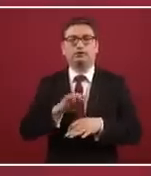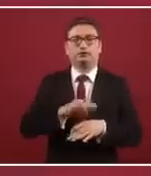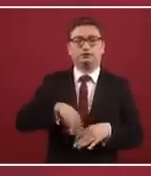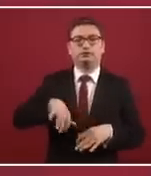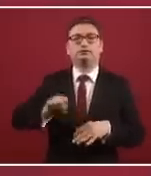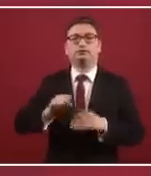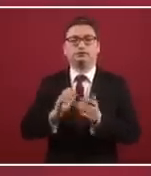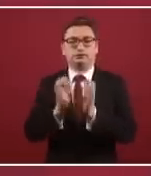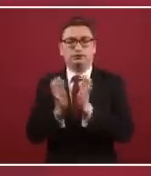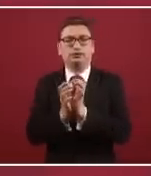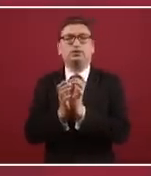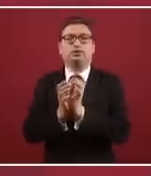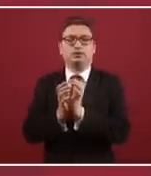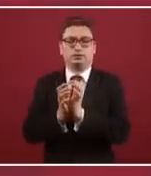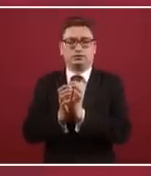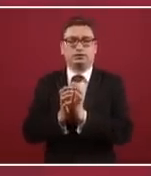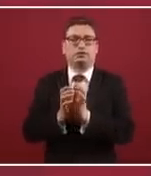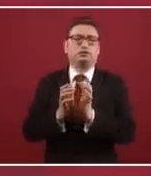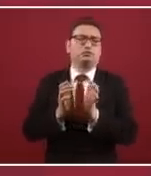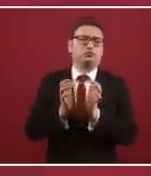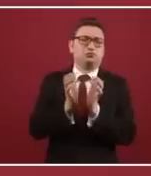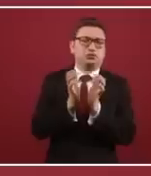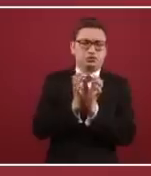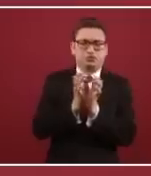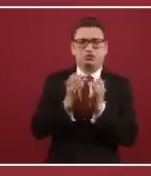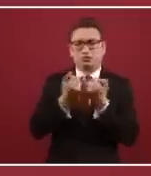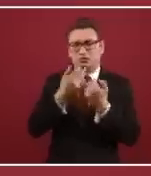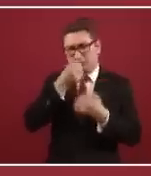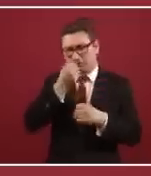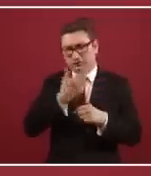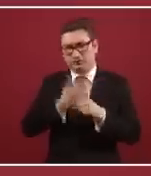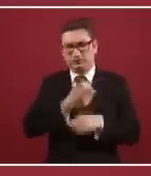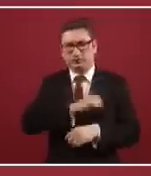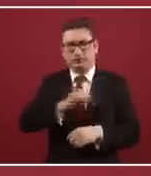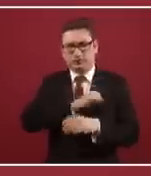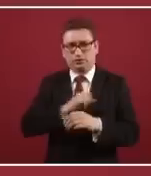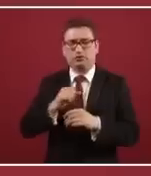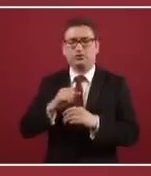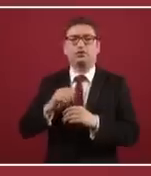ISSSTE, incluso en la Secretaría de Salud, con